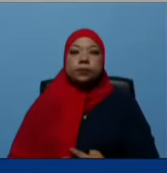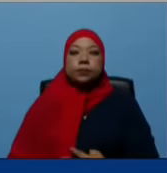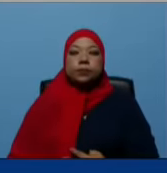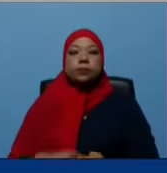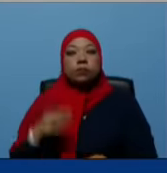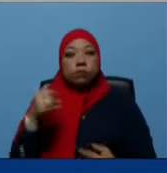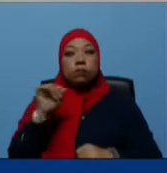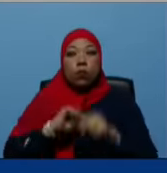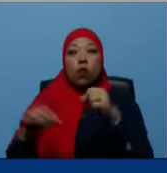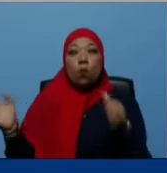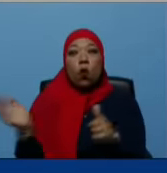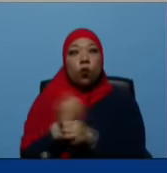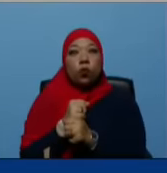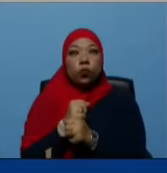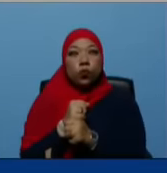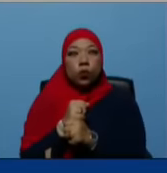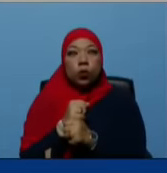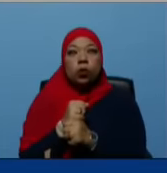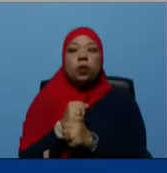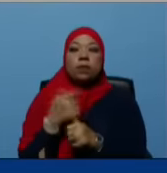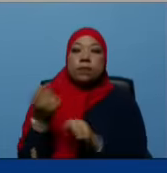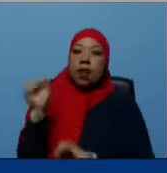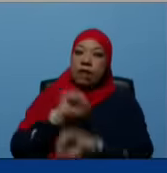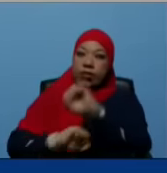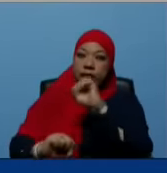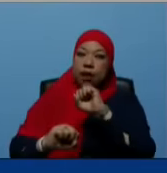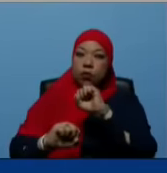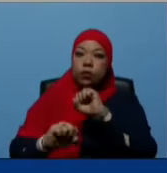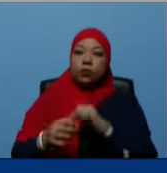Pudimos detectarlo, capturarlo, evitarlo.